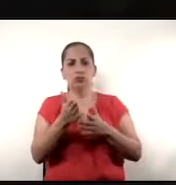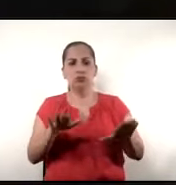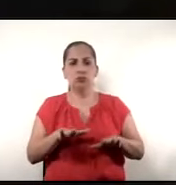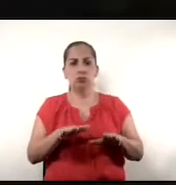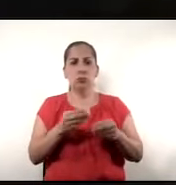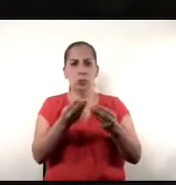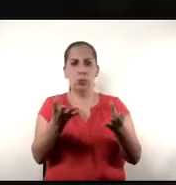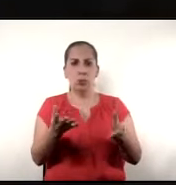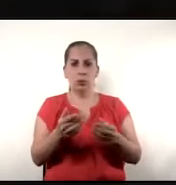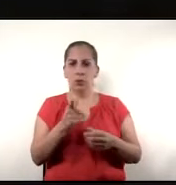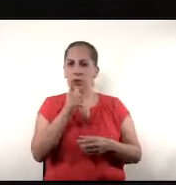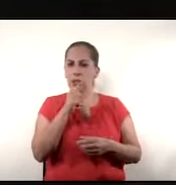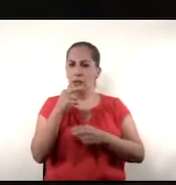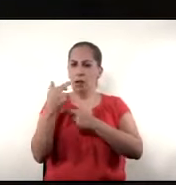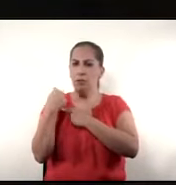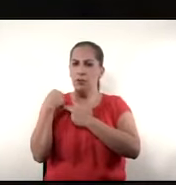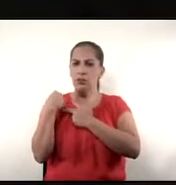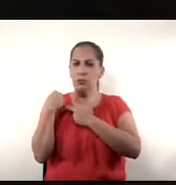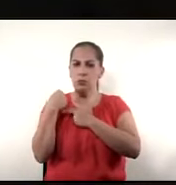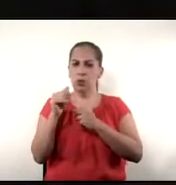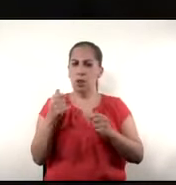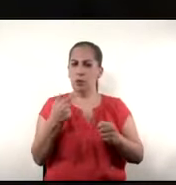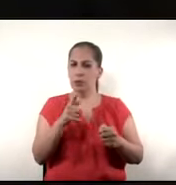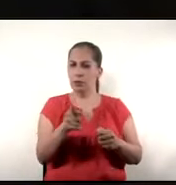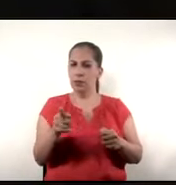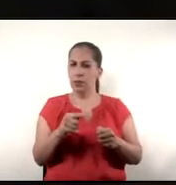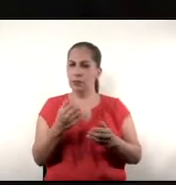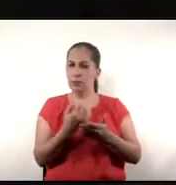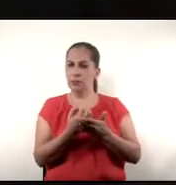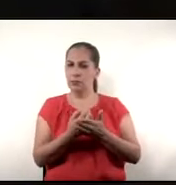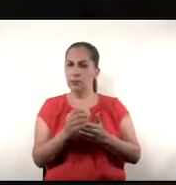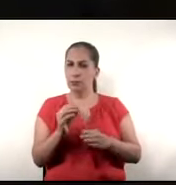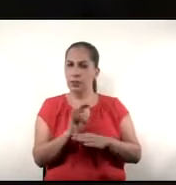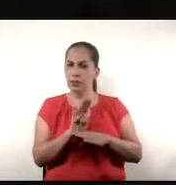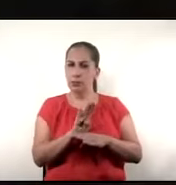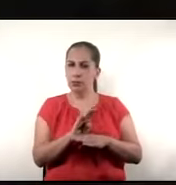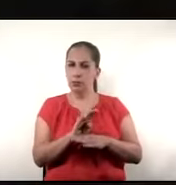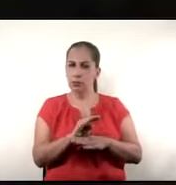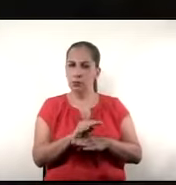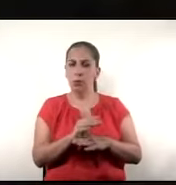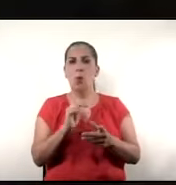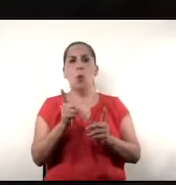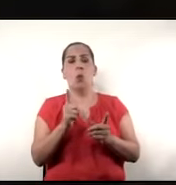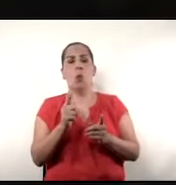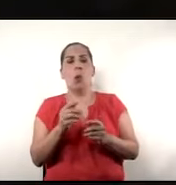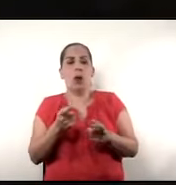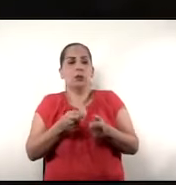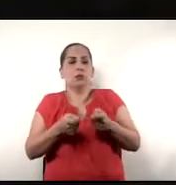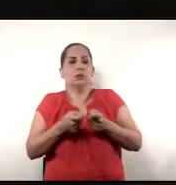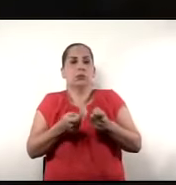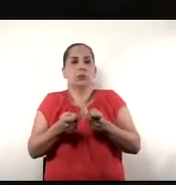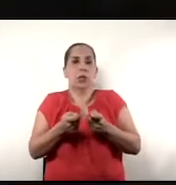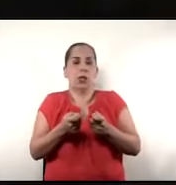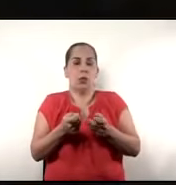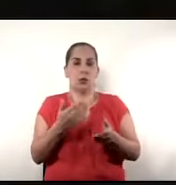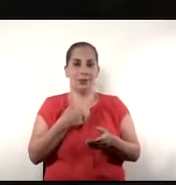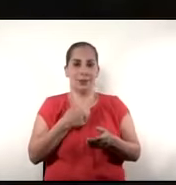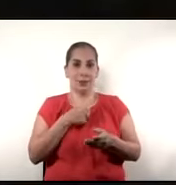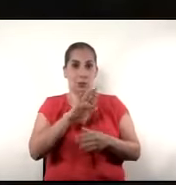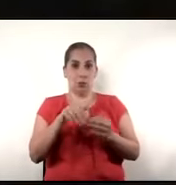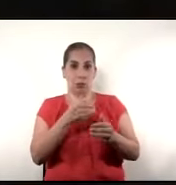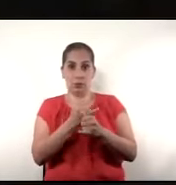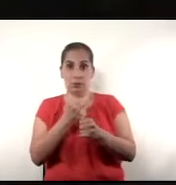¿Quién hace responsable a estas fuentes de financiamiento? ¿Cuál es el grado de autonomía financiera que van a tener las